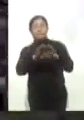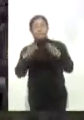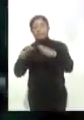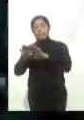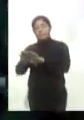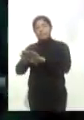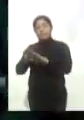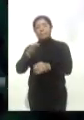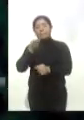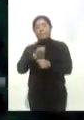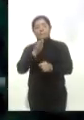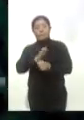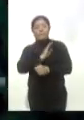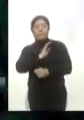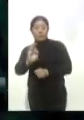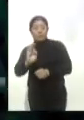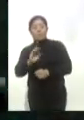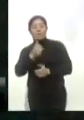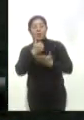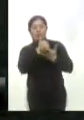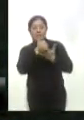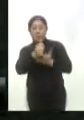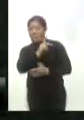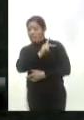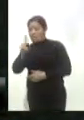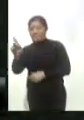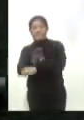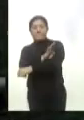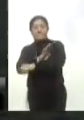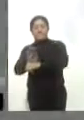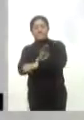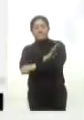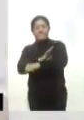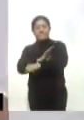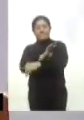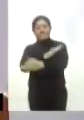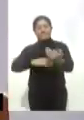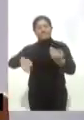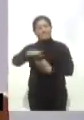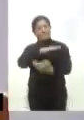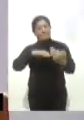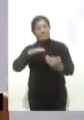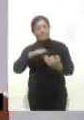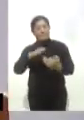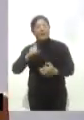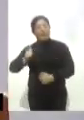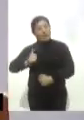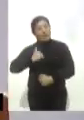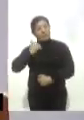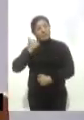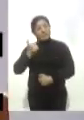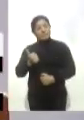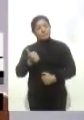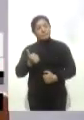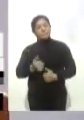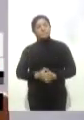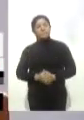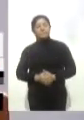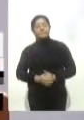año se podrán realizar diversas acciones en beneficio del santuario. Vamos a aprovechar este año